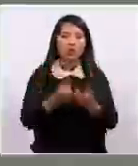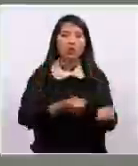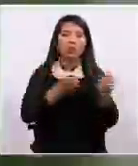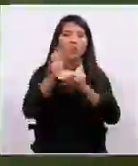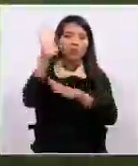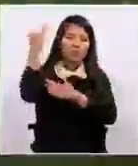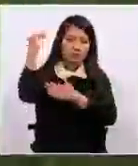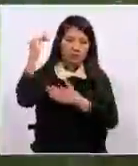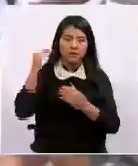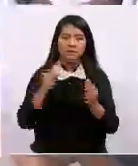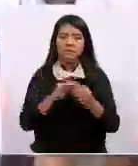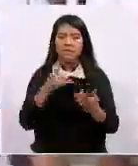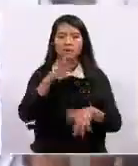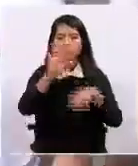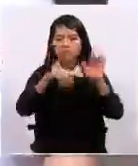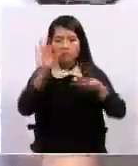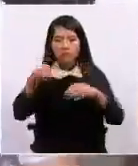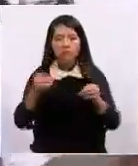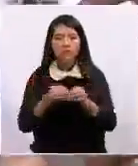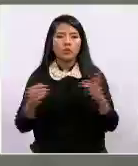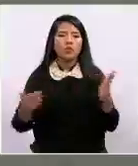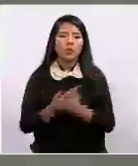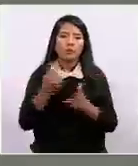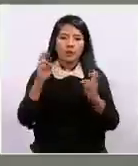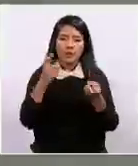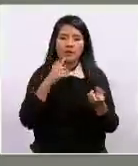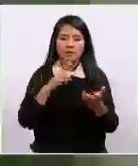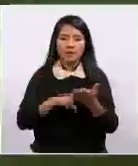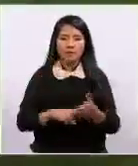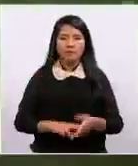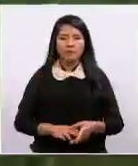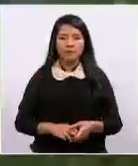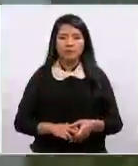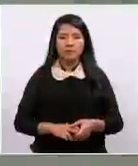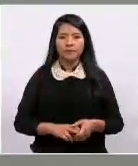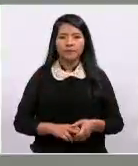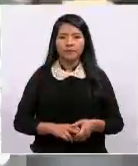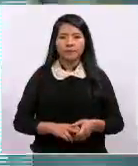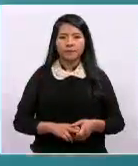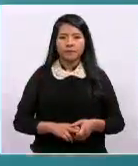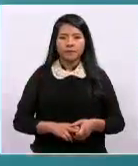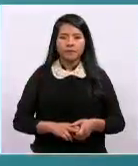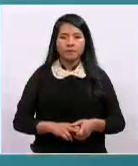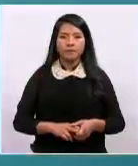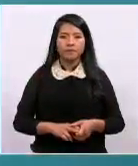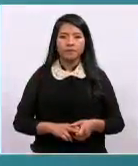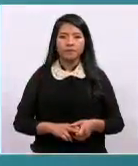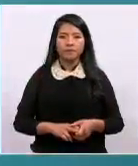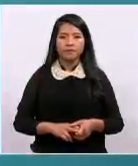los que ahora convocan a una nueva medida de presión. Y el